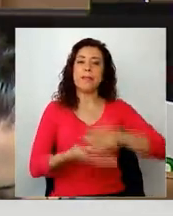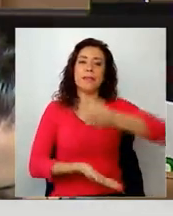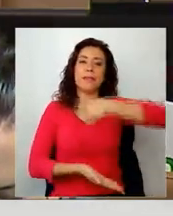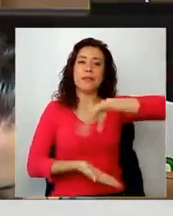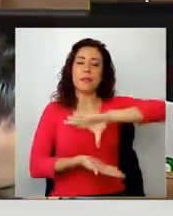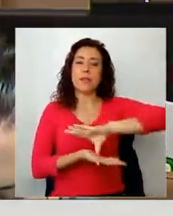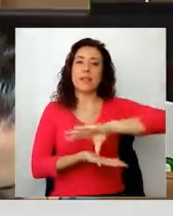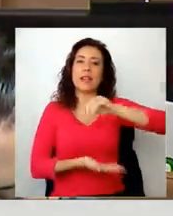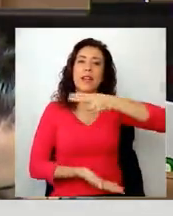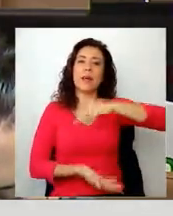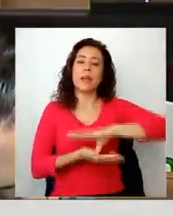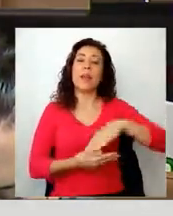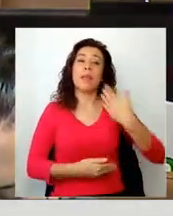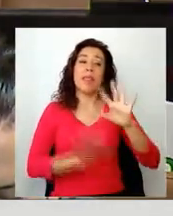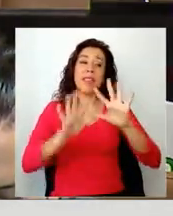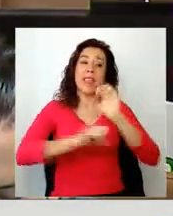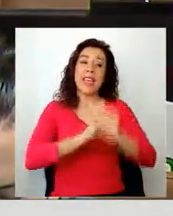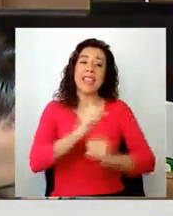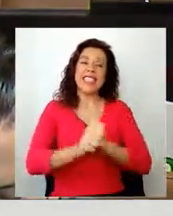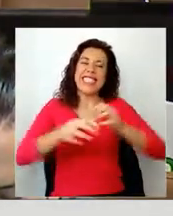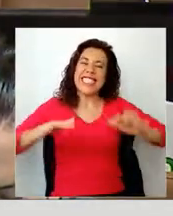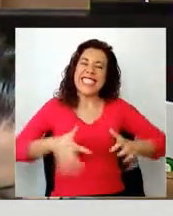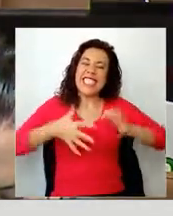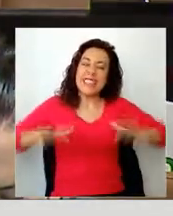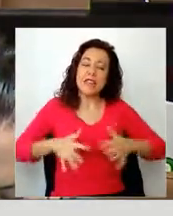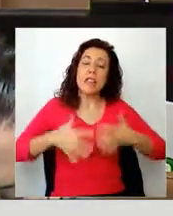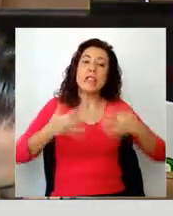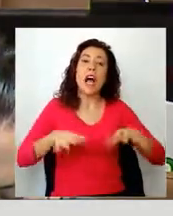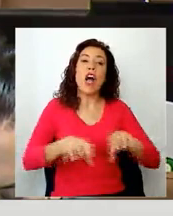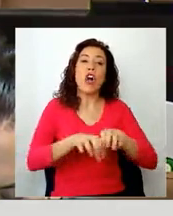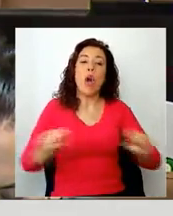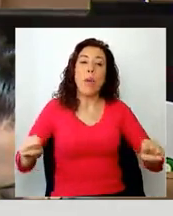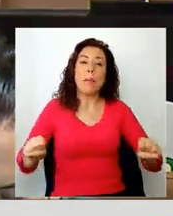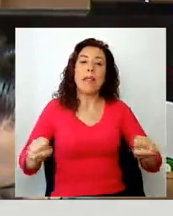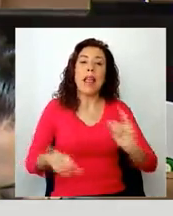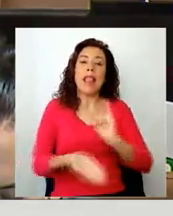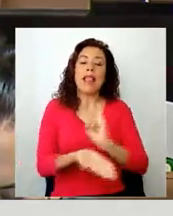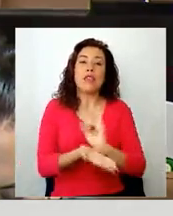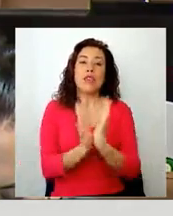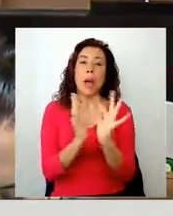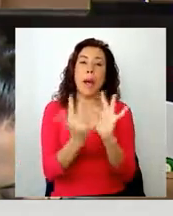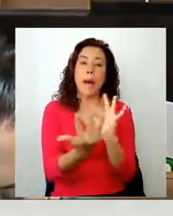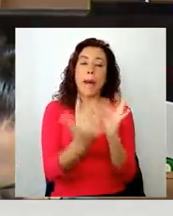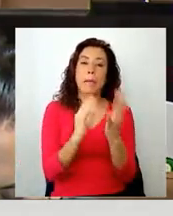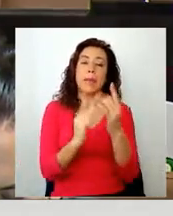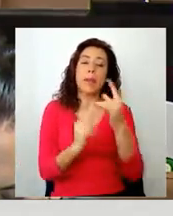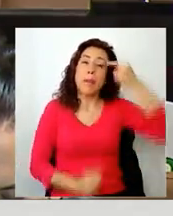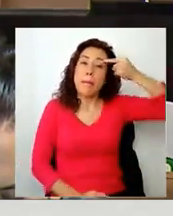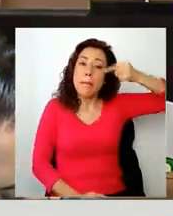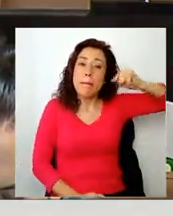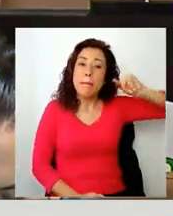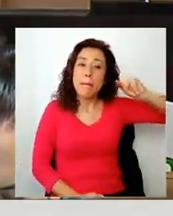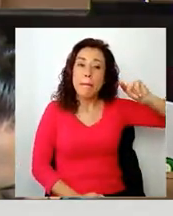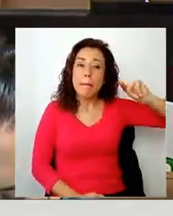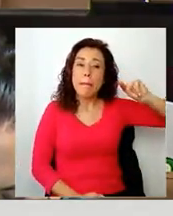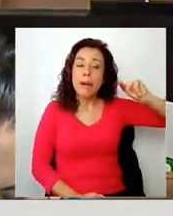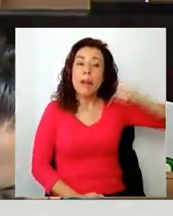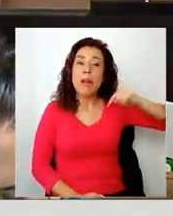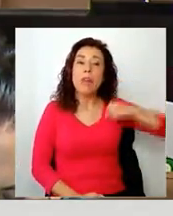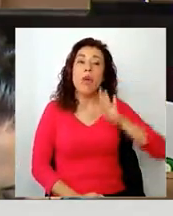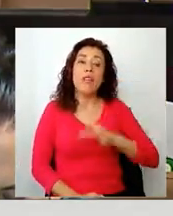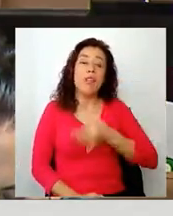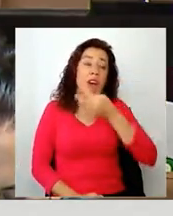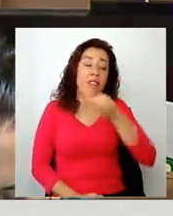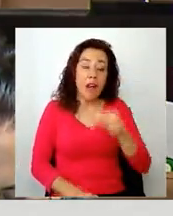de más de una década de esfuerzo completa su institucionalidad medioambiental sin embargo sin embargo voy a tener que dedicar estos pocos segundos